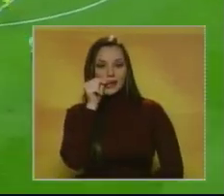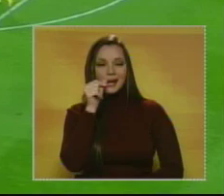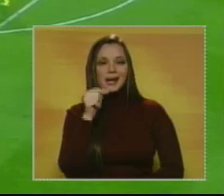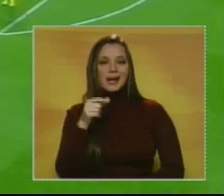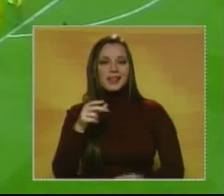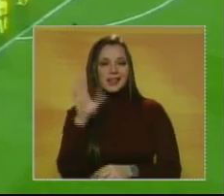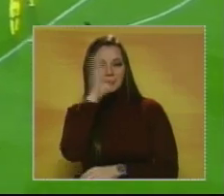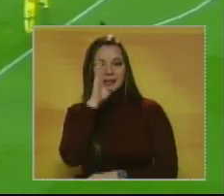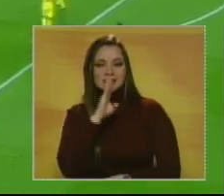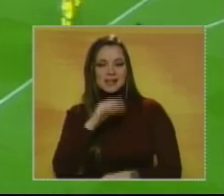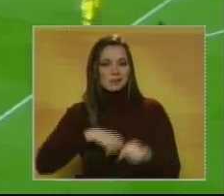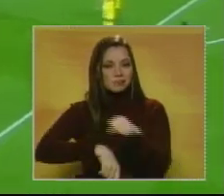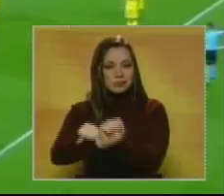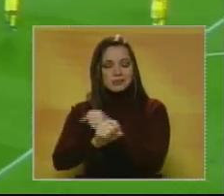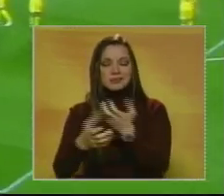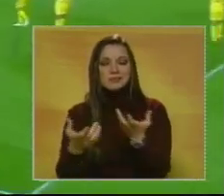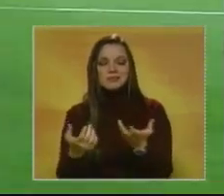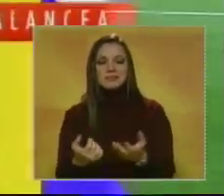ocasiones y Luis Suárez.